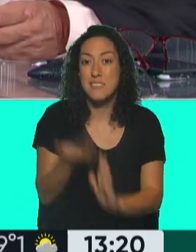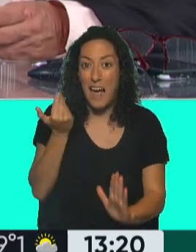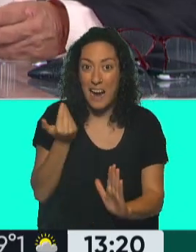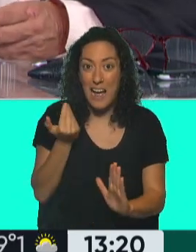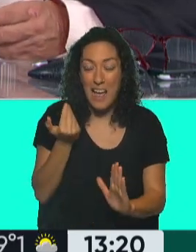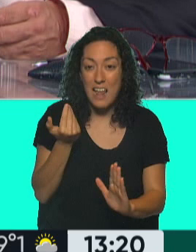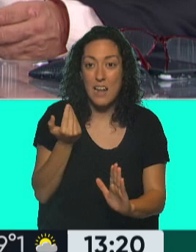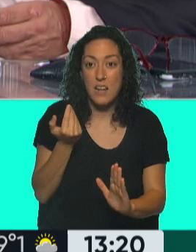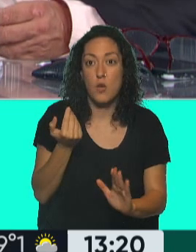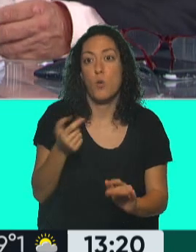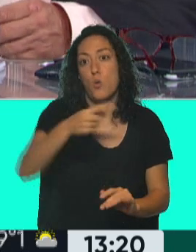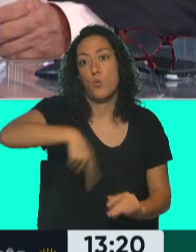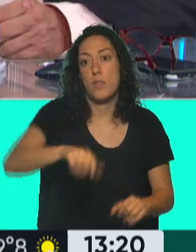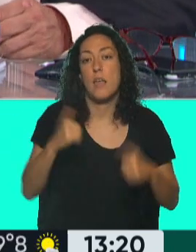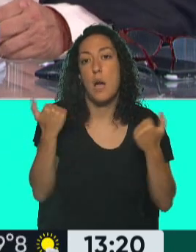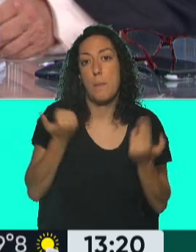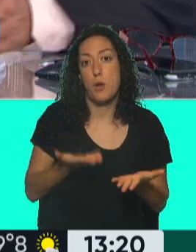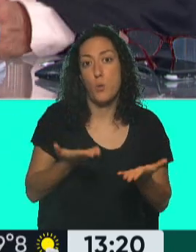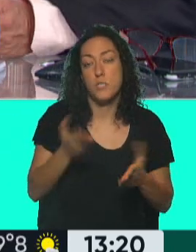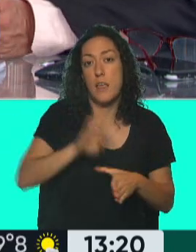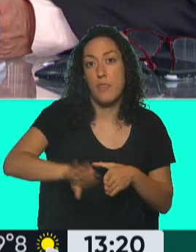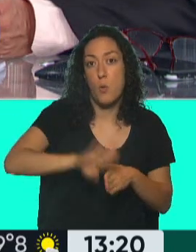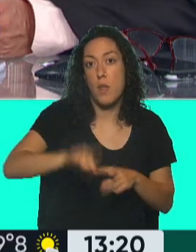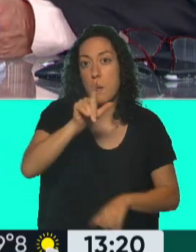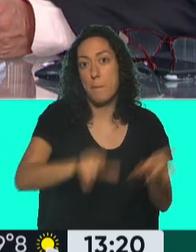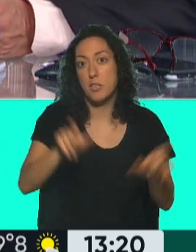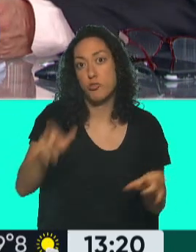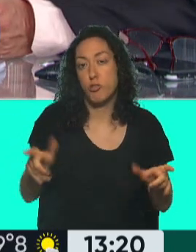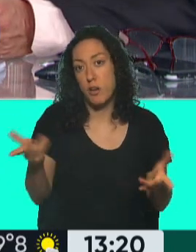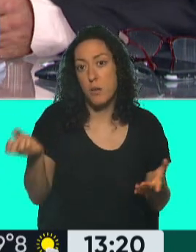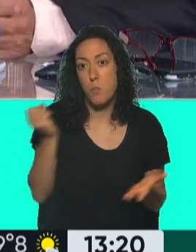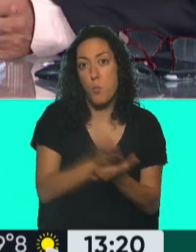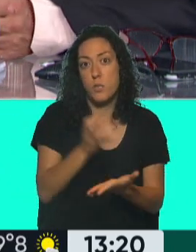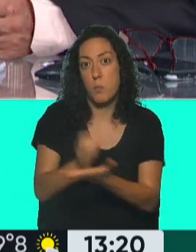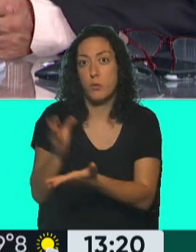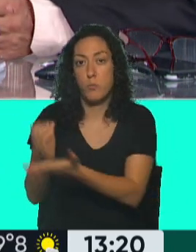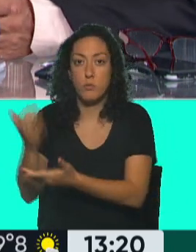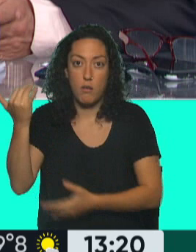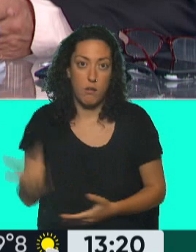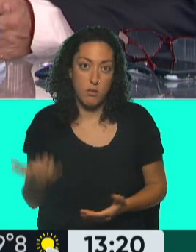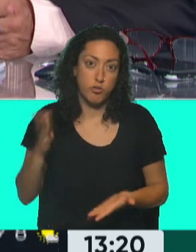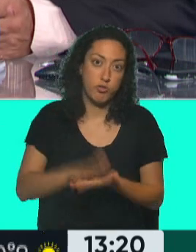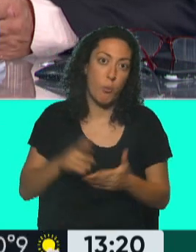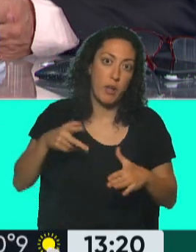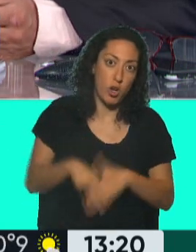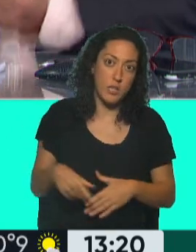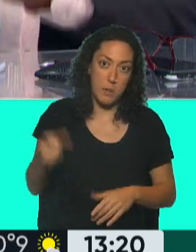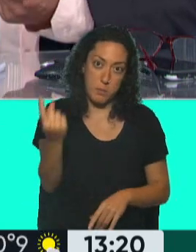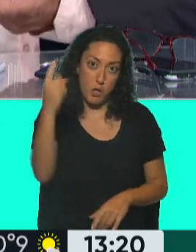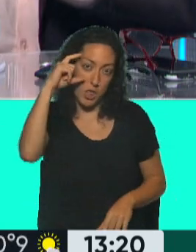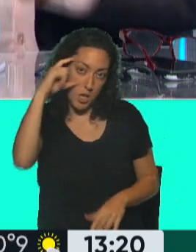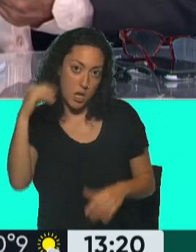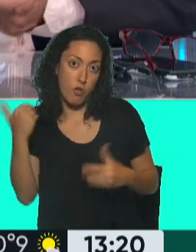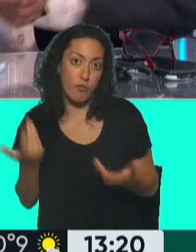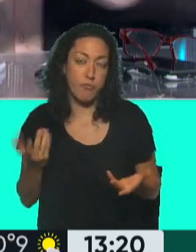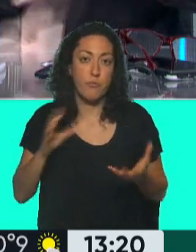esta parte Perdón utilícenlo para pagar la deuda que tienen con los usuarios con los clientes porque hay muchas multas que se materializan así como